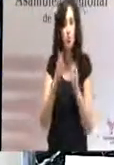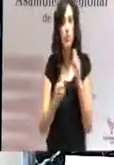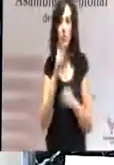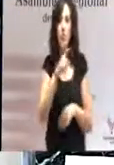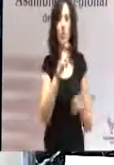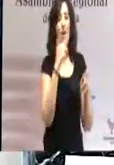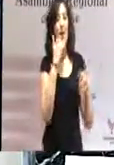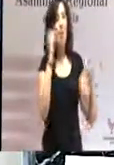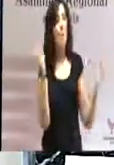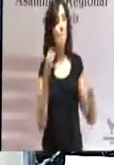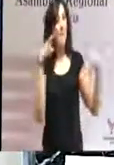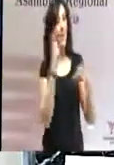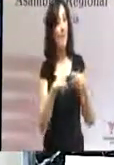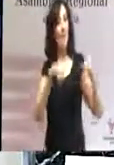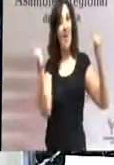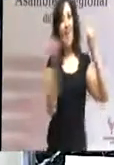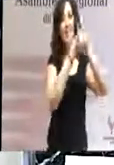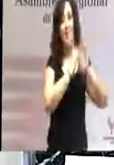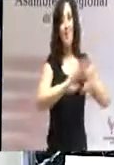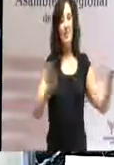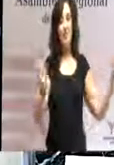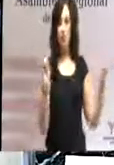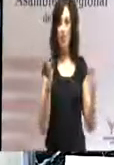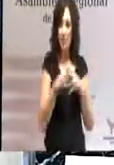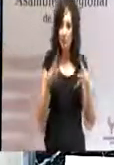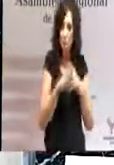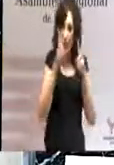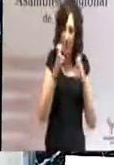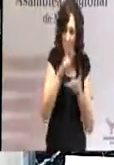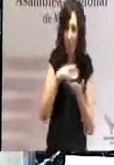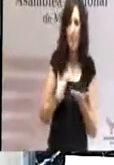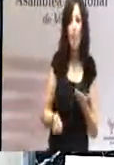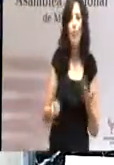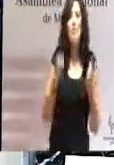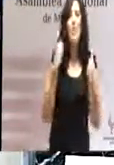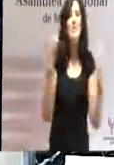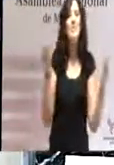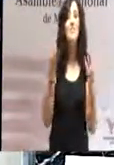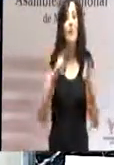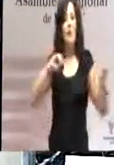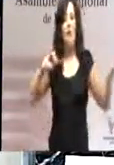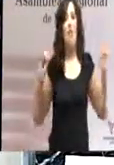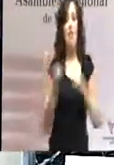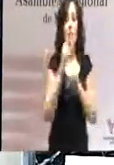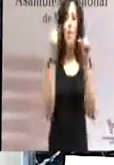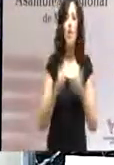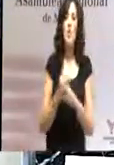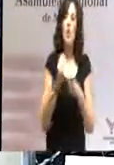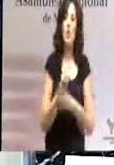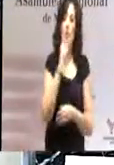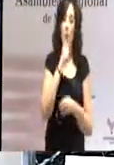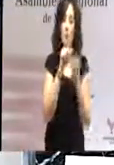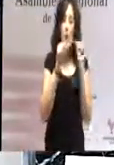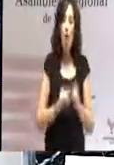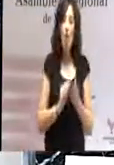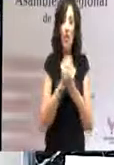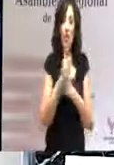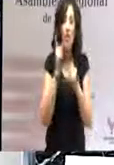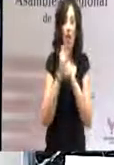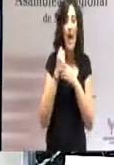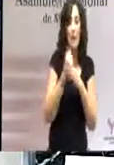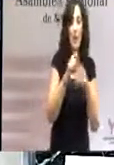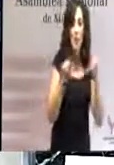para resolver los problemas estructurales de la región. Hace falta un cambio de modelo productivo, un modelo que debe cimentarse en el apoyo a nuestras